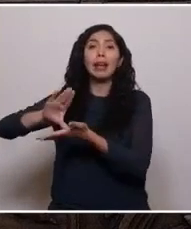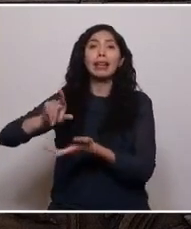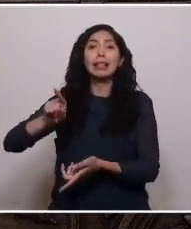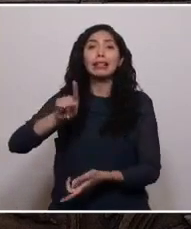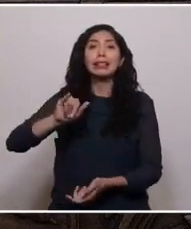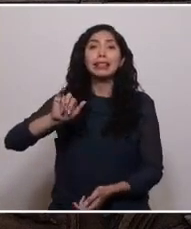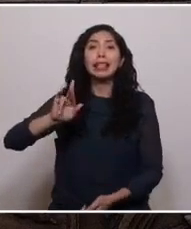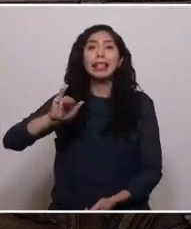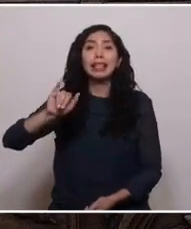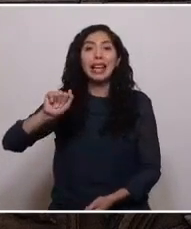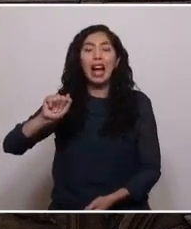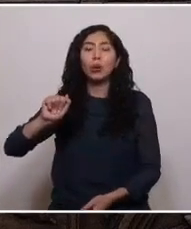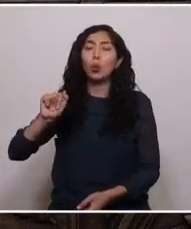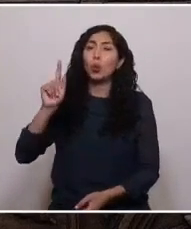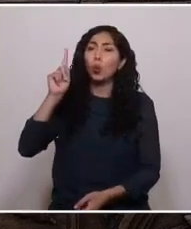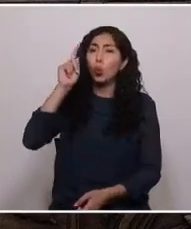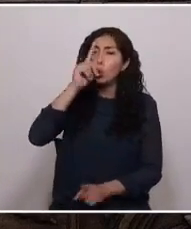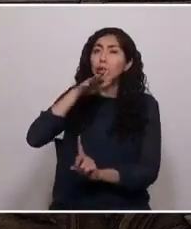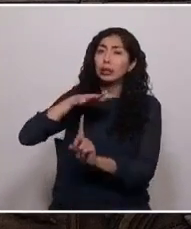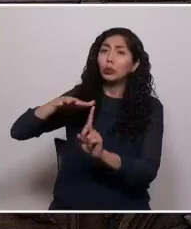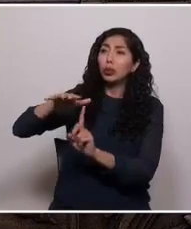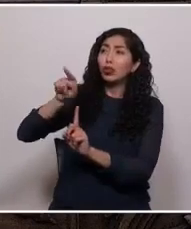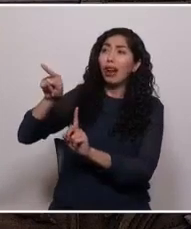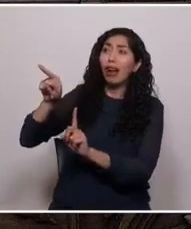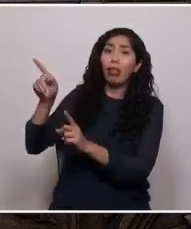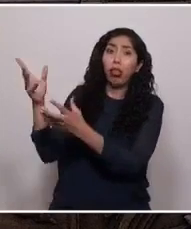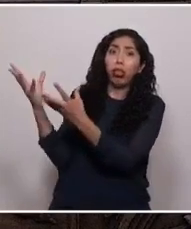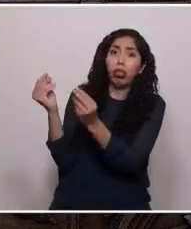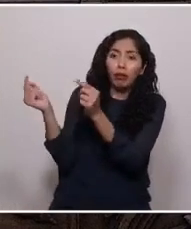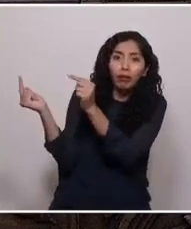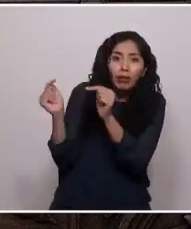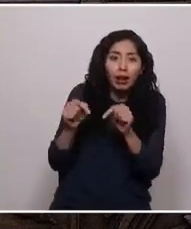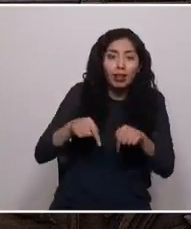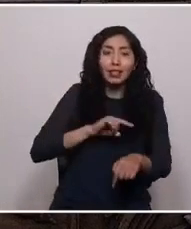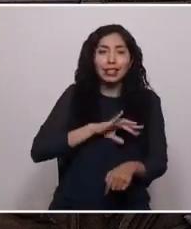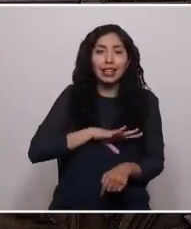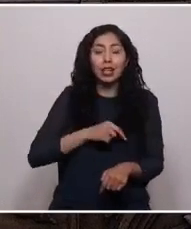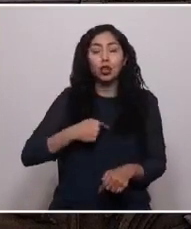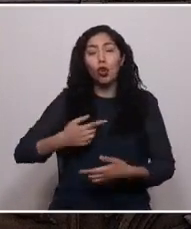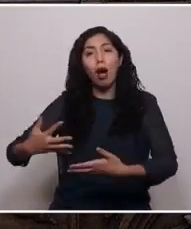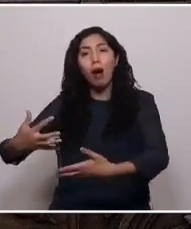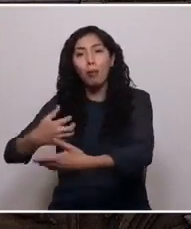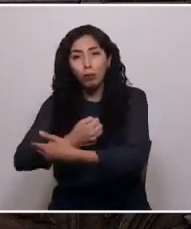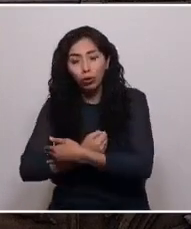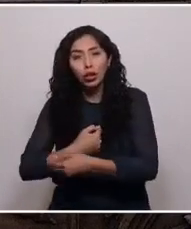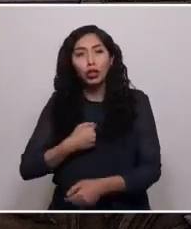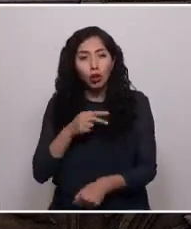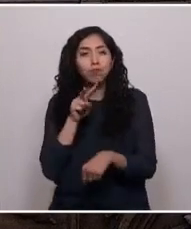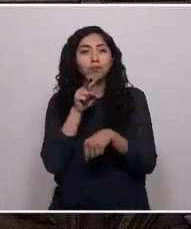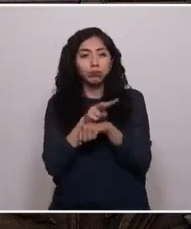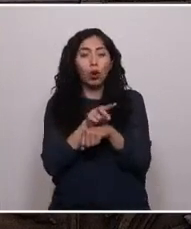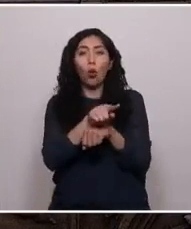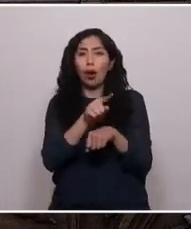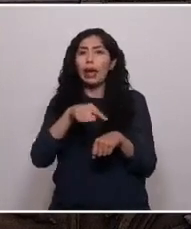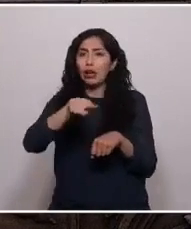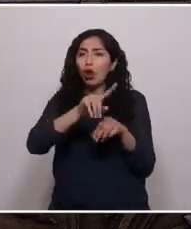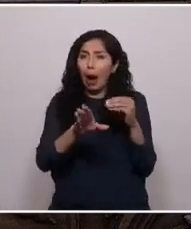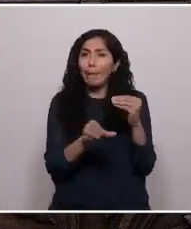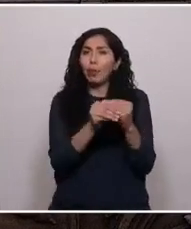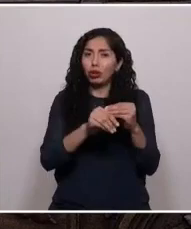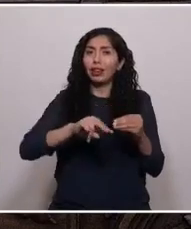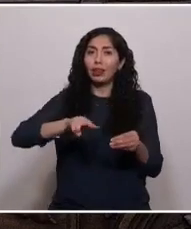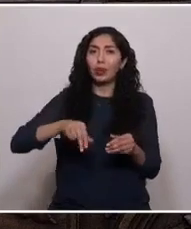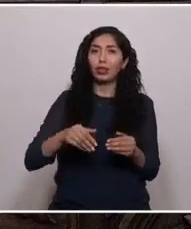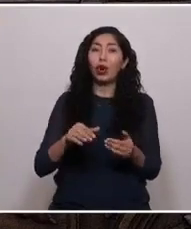la difícil situación en su país y soy testigo de primera fuente del aporte que han sido a nuestro país yo